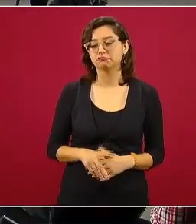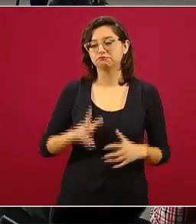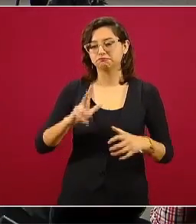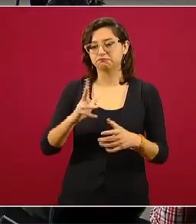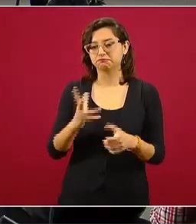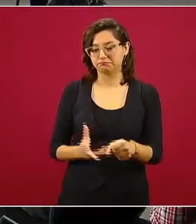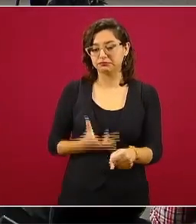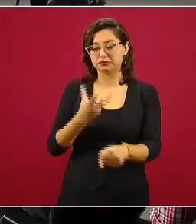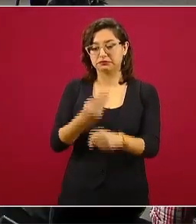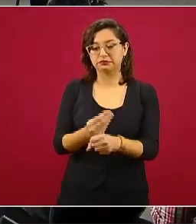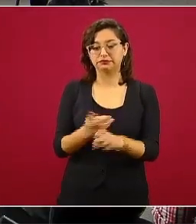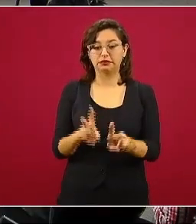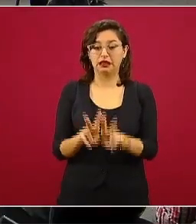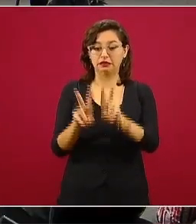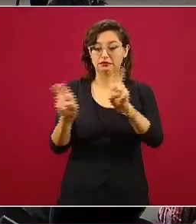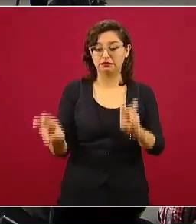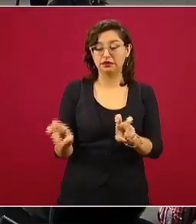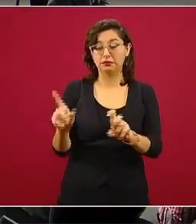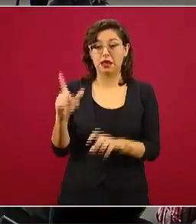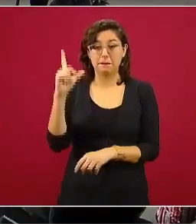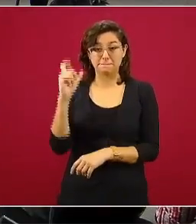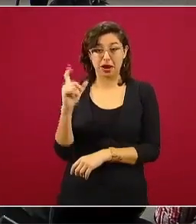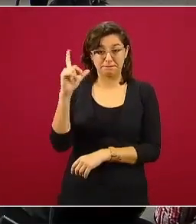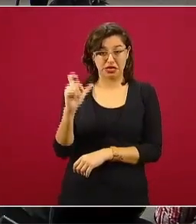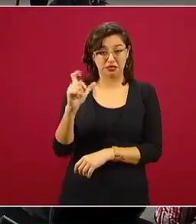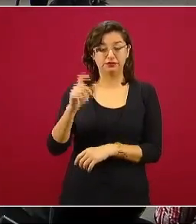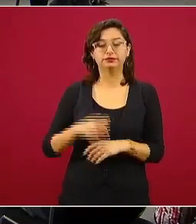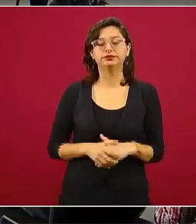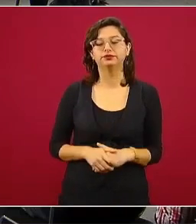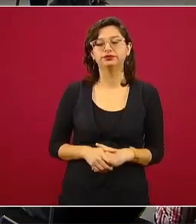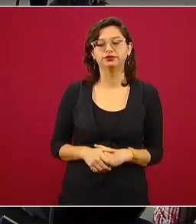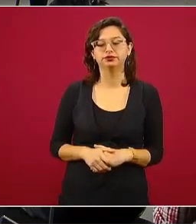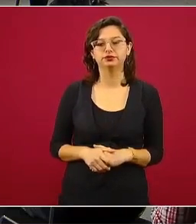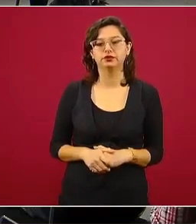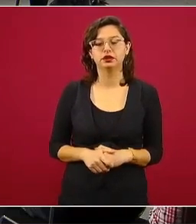complementar lo de armas, ayer yo